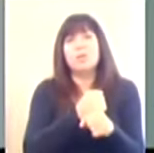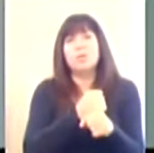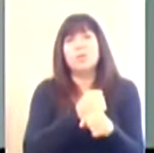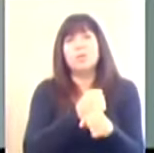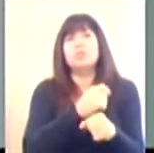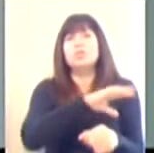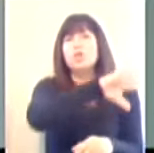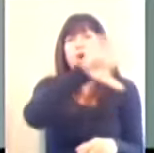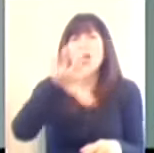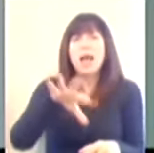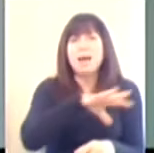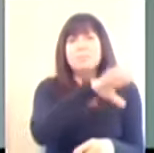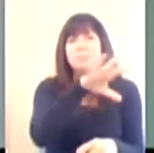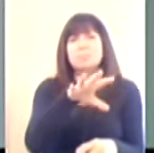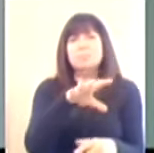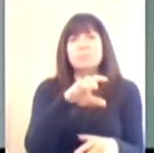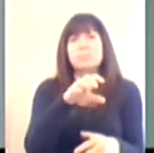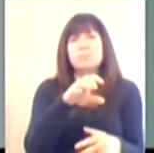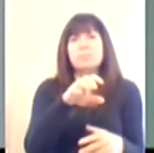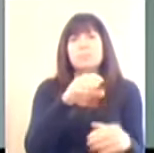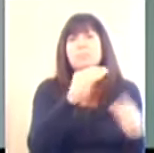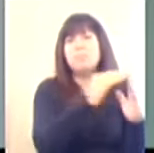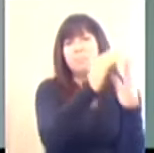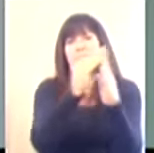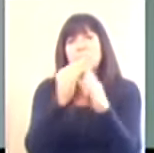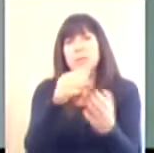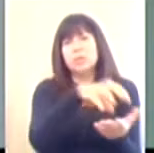más bien urbanas, es un tema